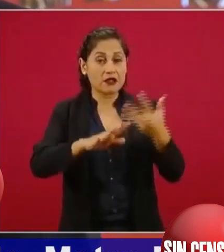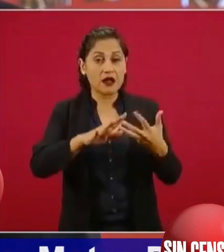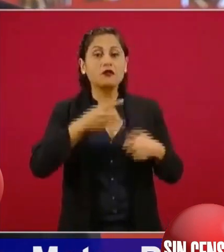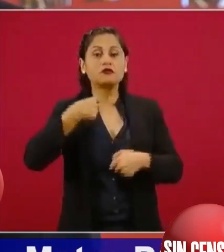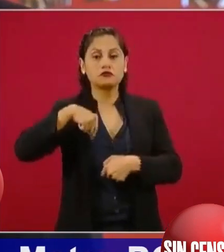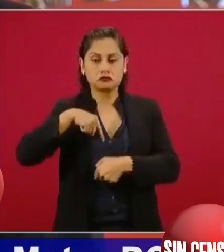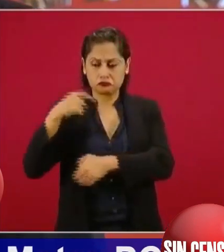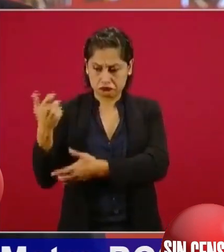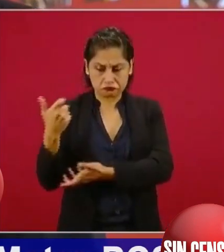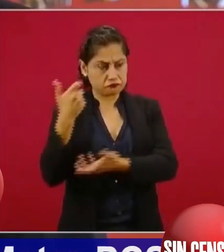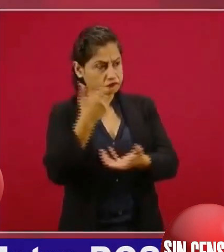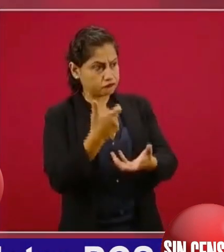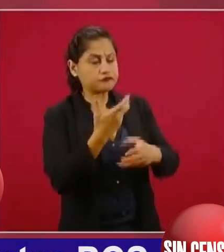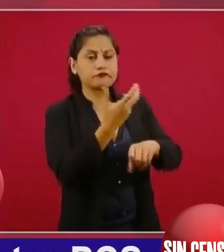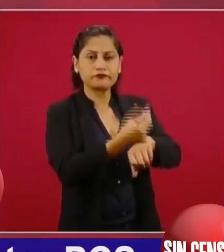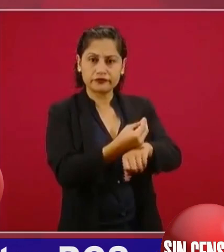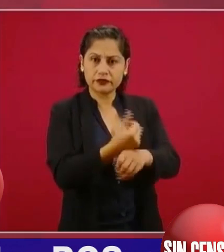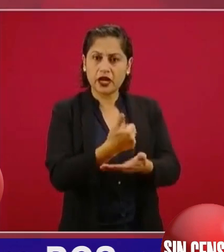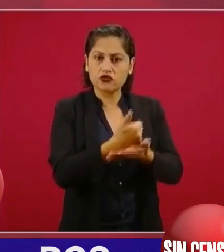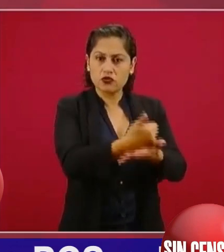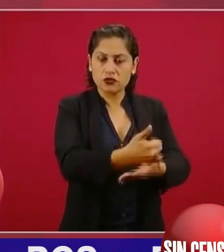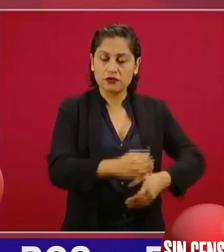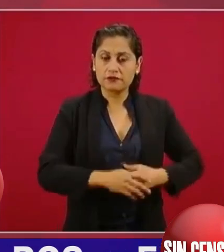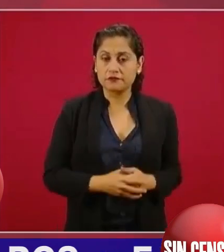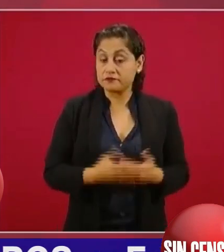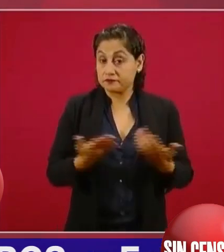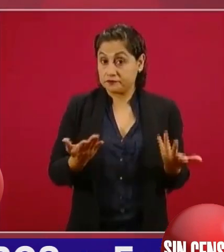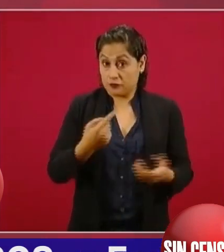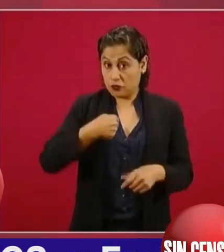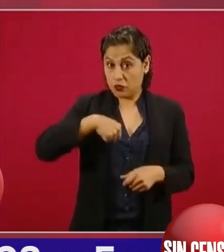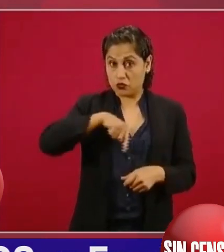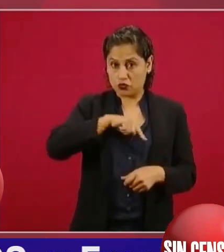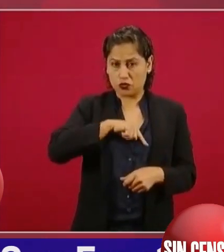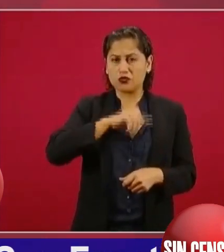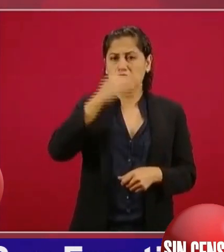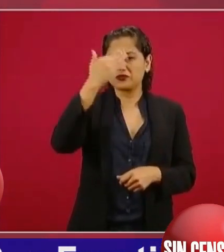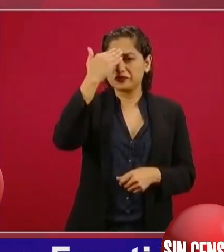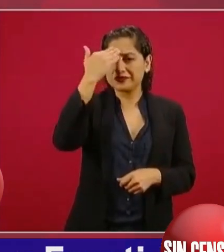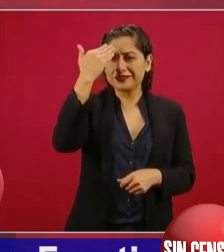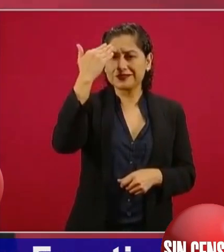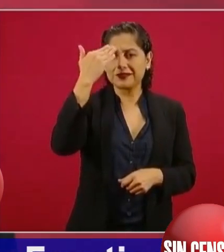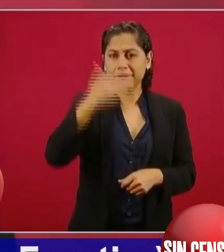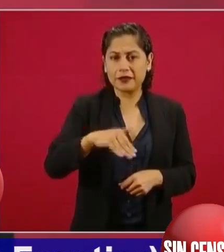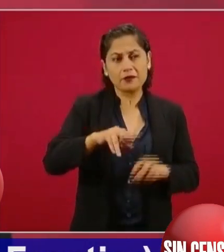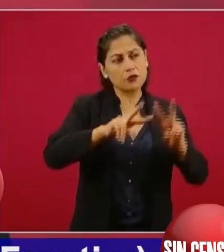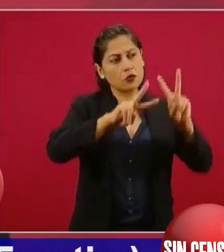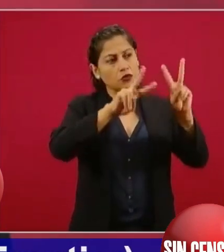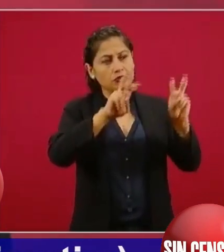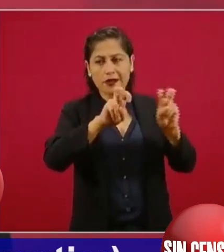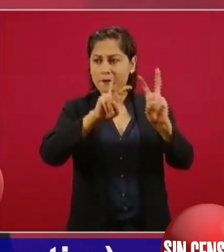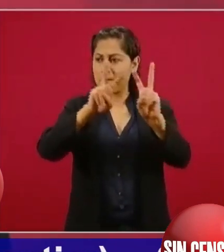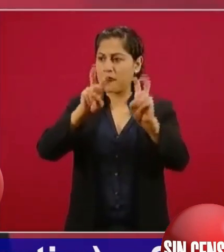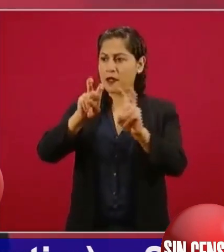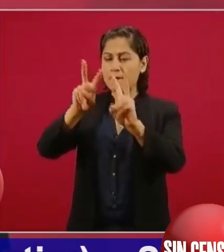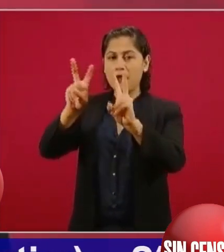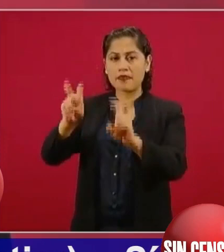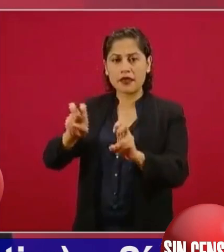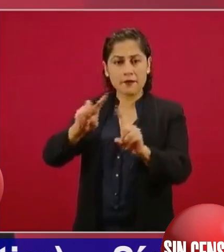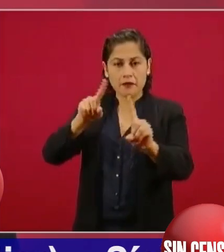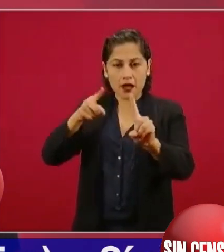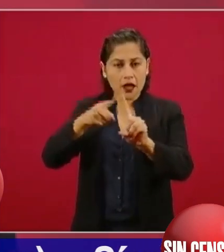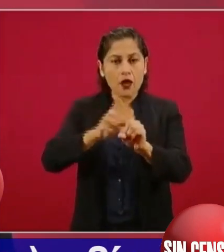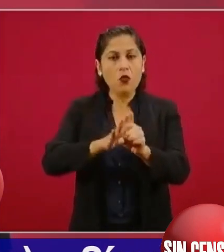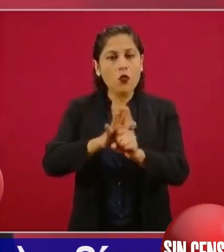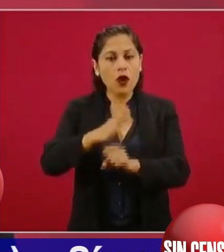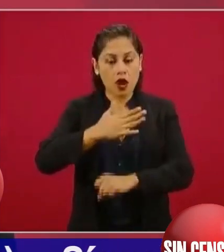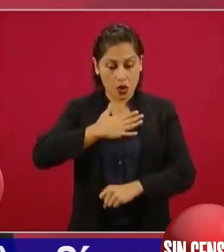lo tenemos claro, todo lo que signifique hacer justicia no tiene